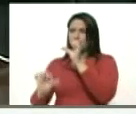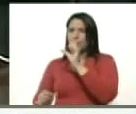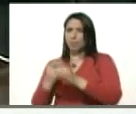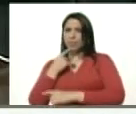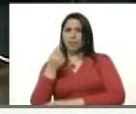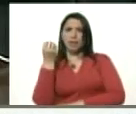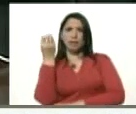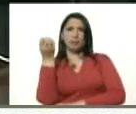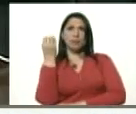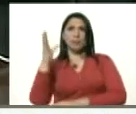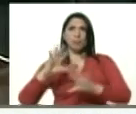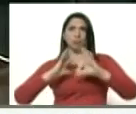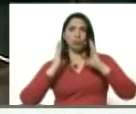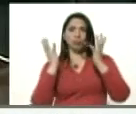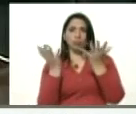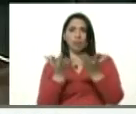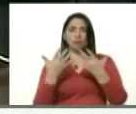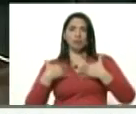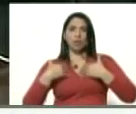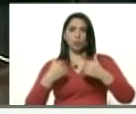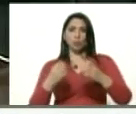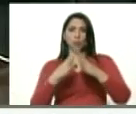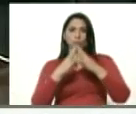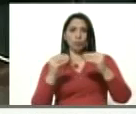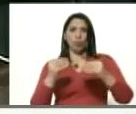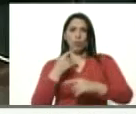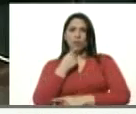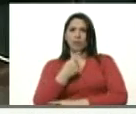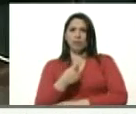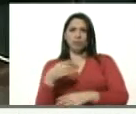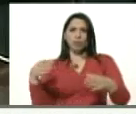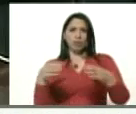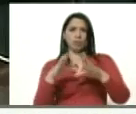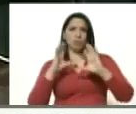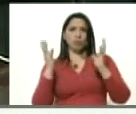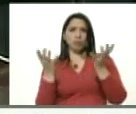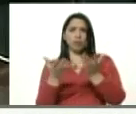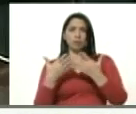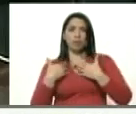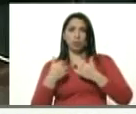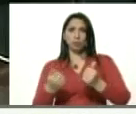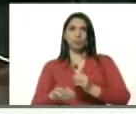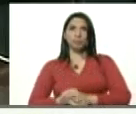Asamblea Mundial de la Salud, de todo lo que emana de la Organización Mundial de la Salud.